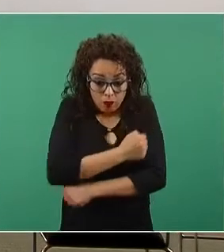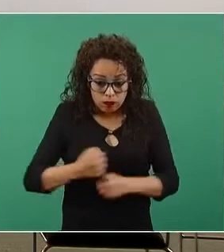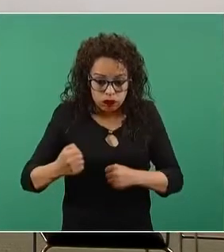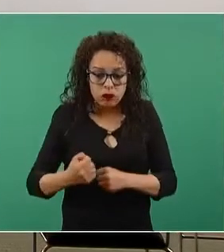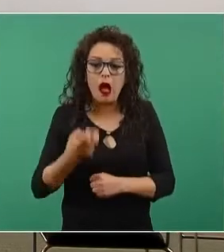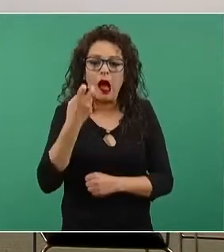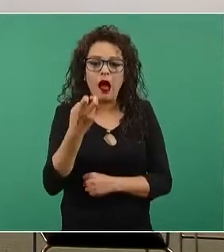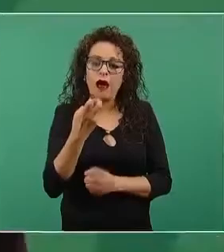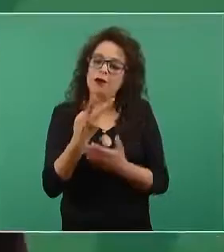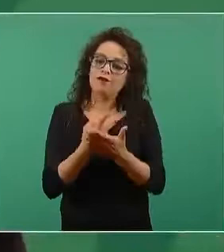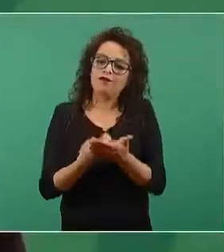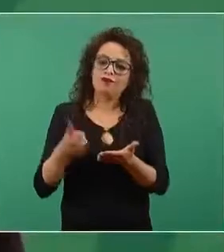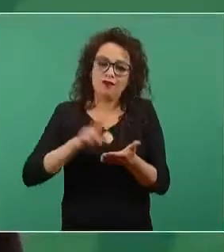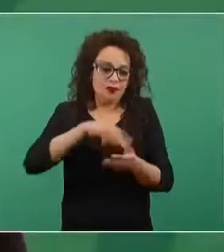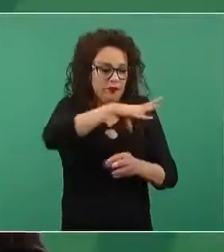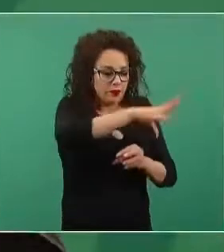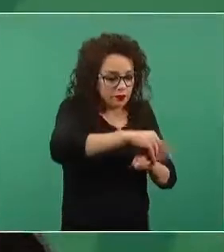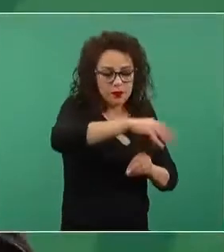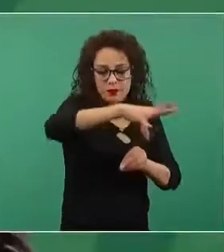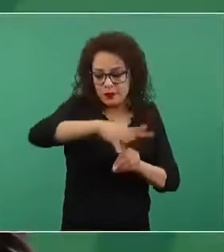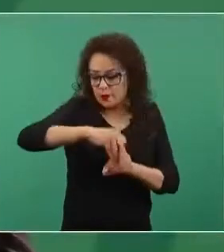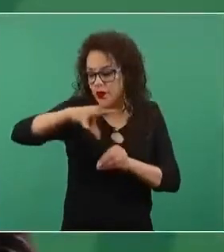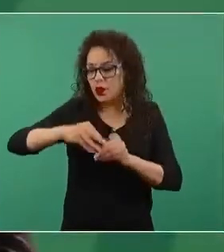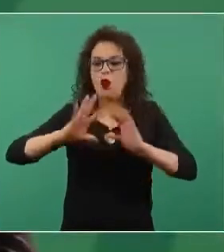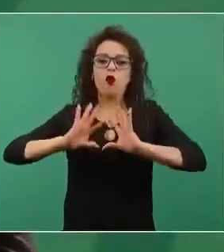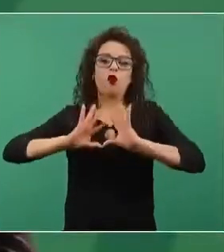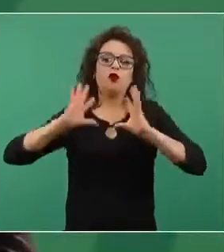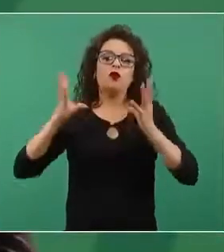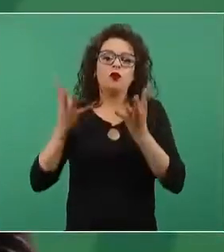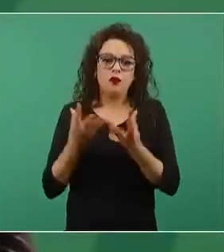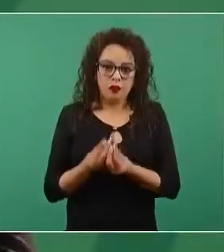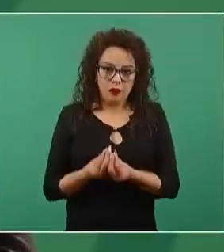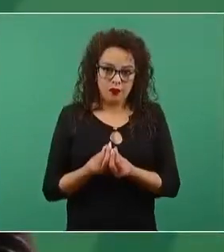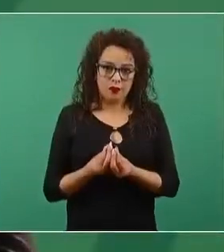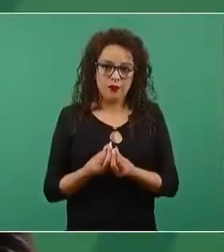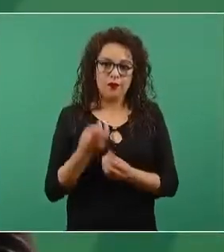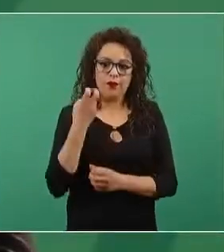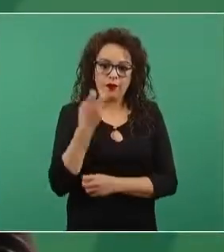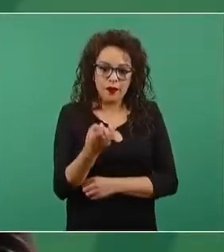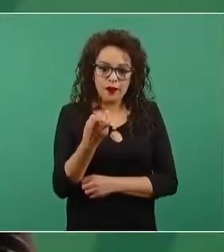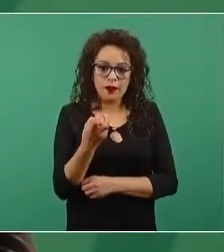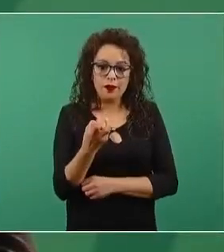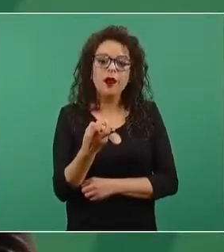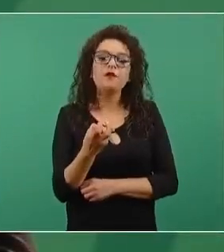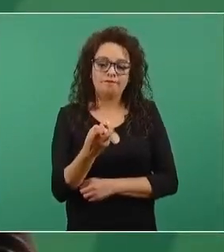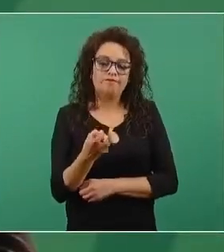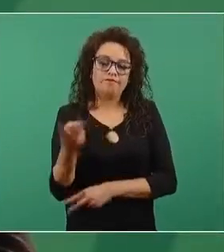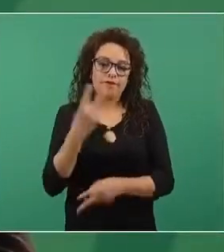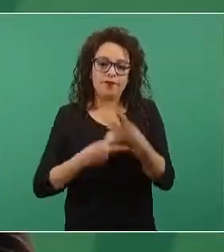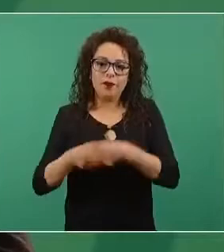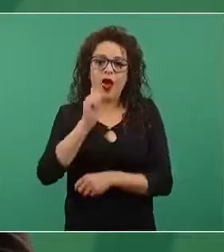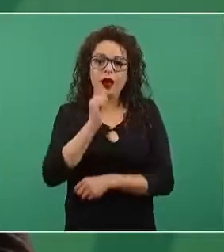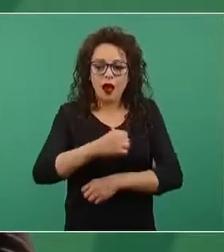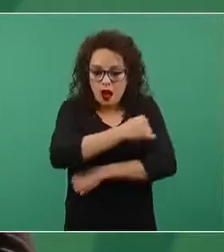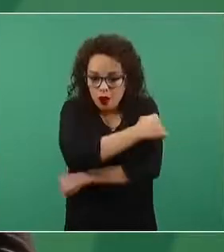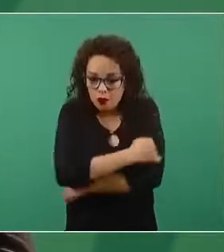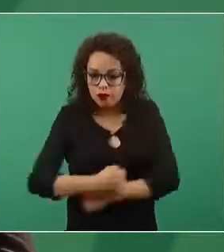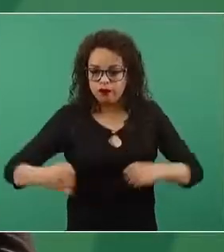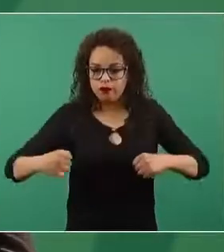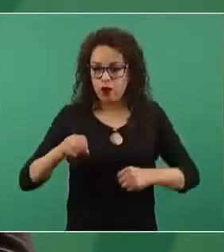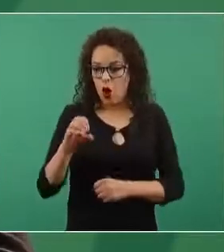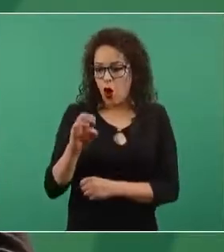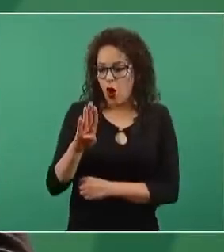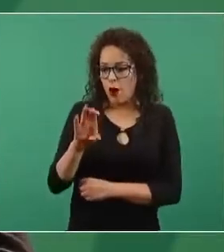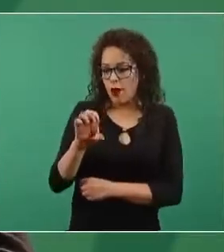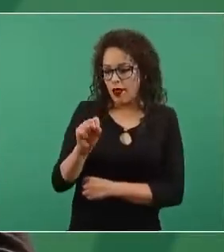va a ser sumatoria, al final pues en algún momento puedes presentar obesidad, pero esto no